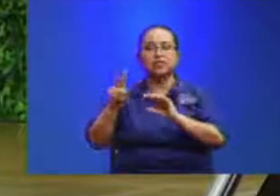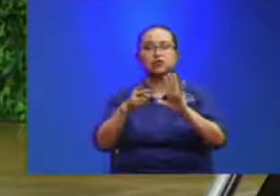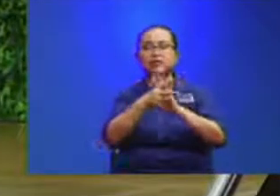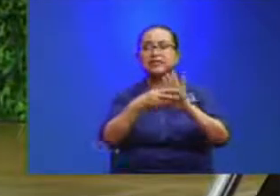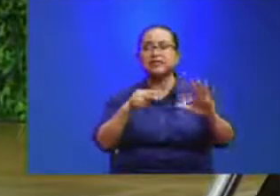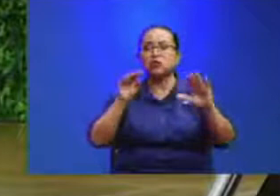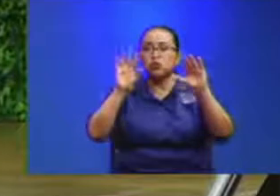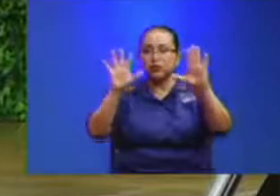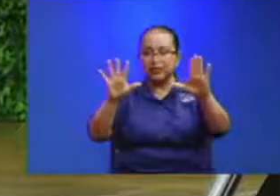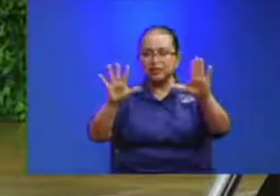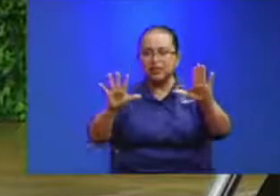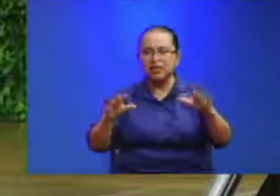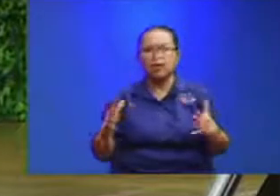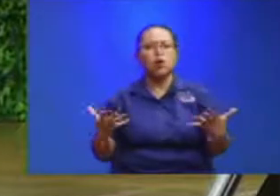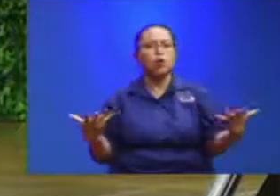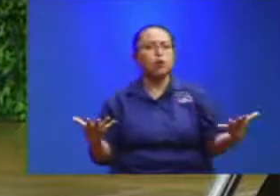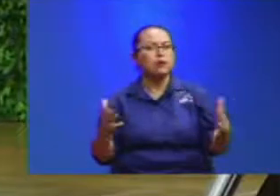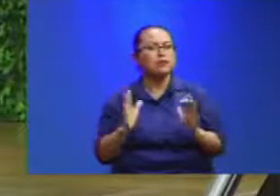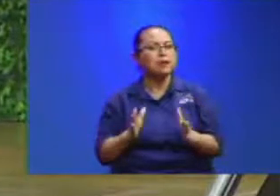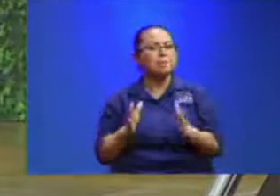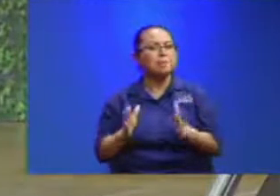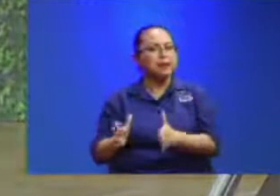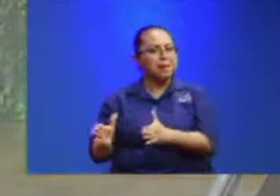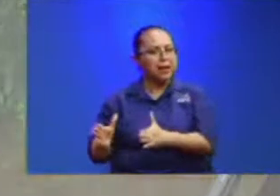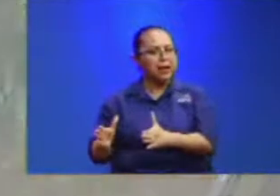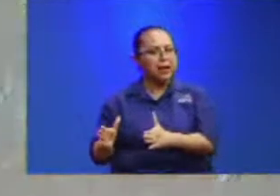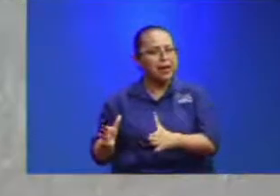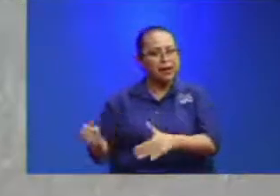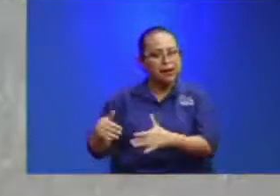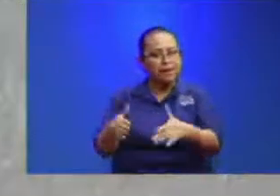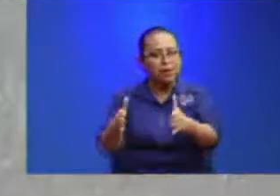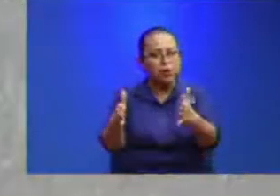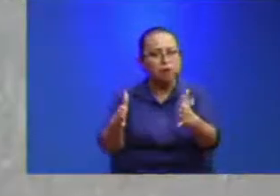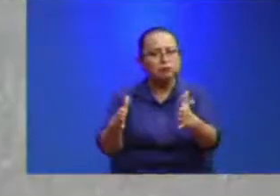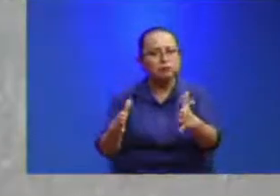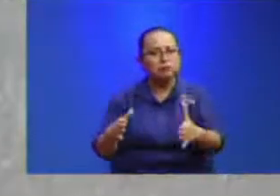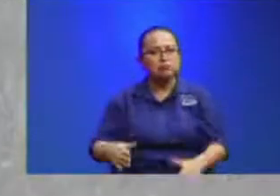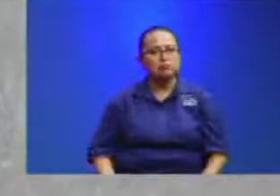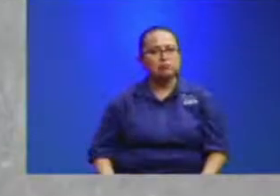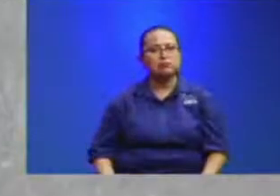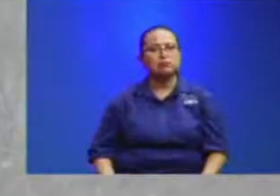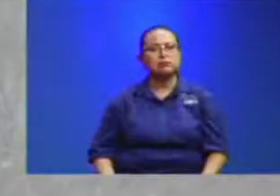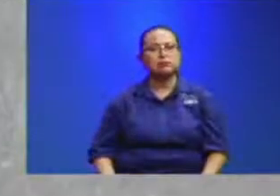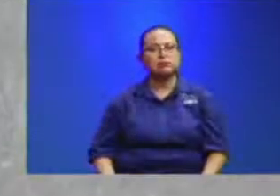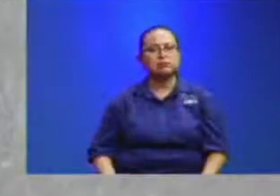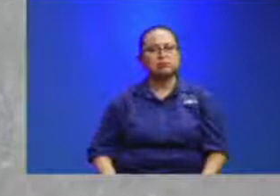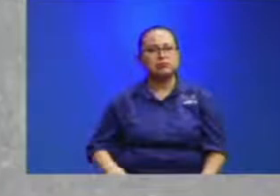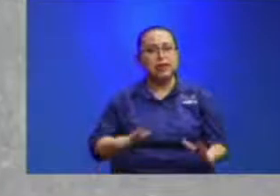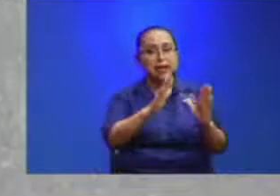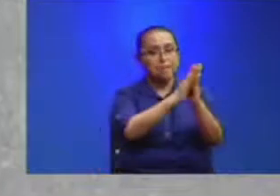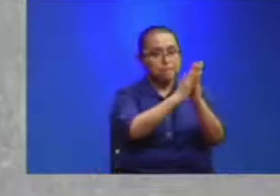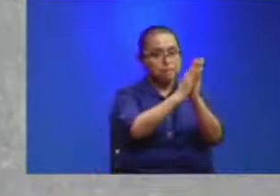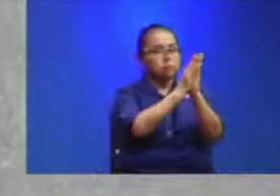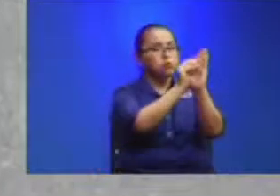se prepare el camino señor pasar pasar con las puertas